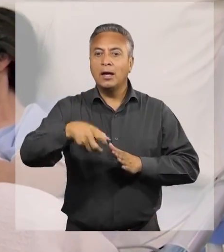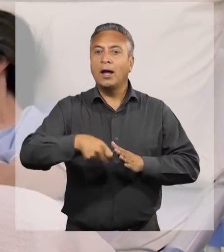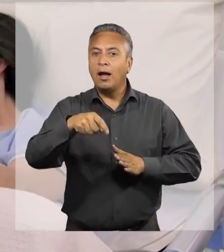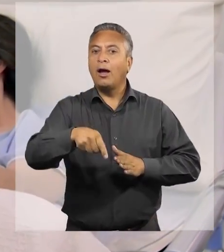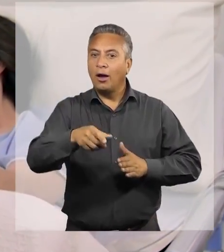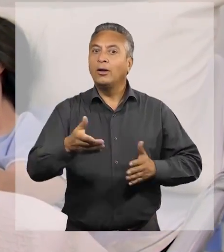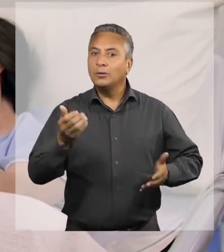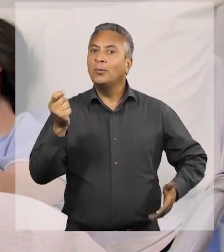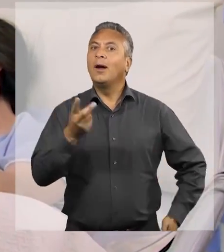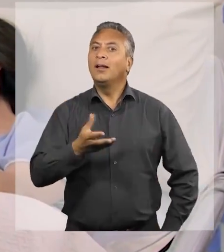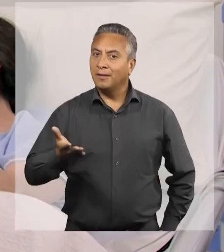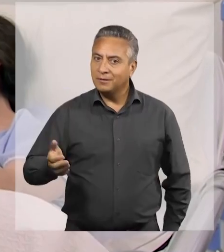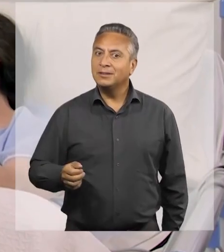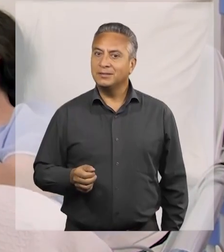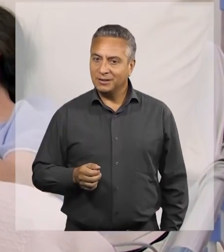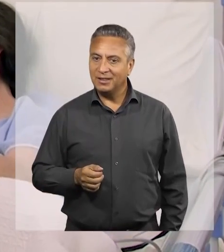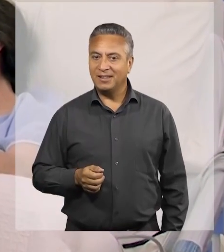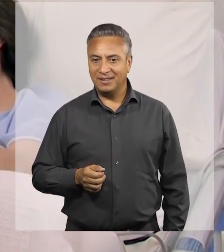me has sacado? Ya.